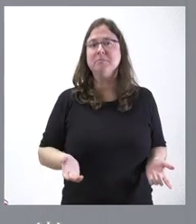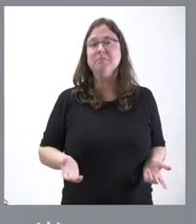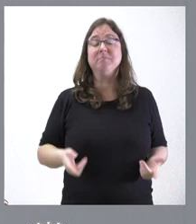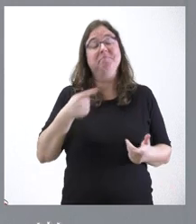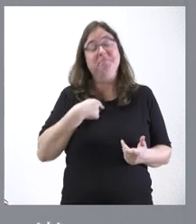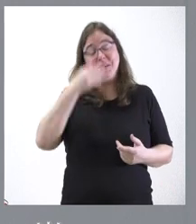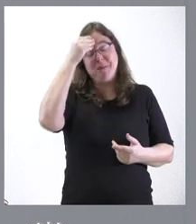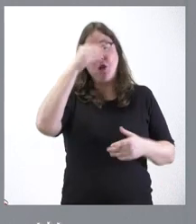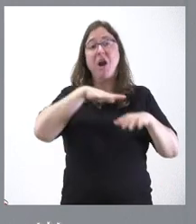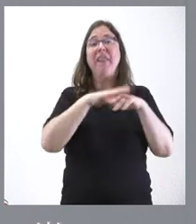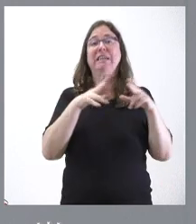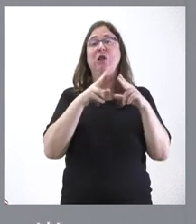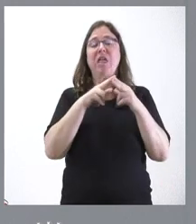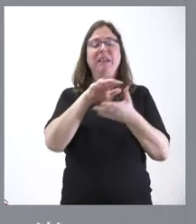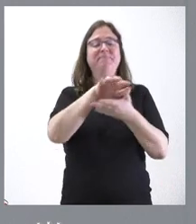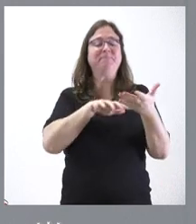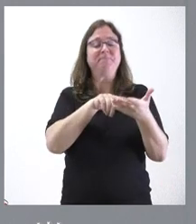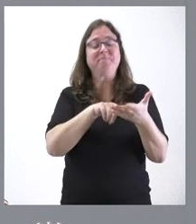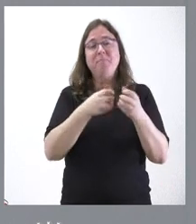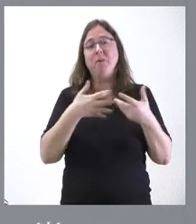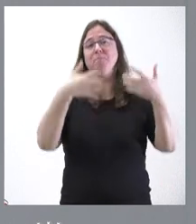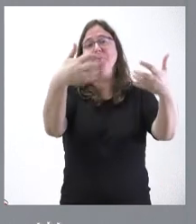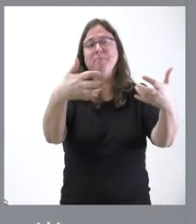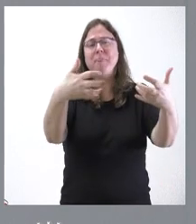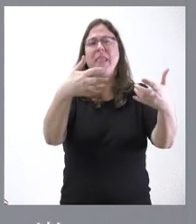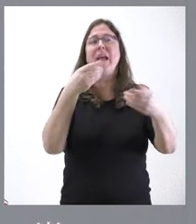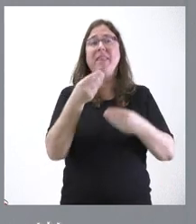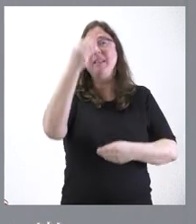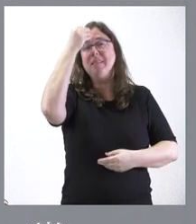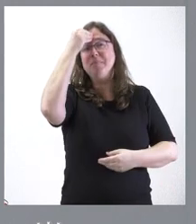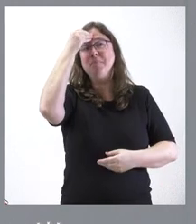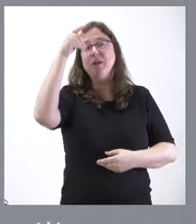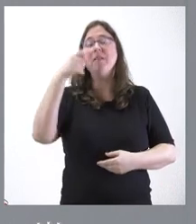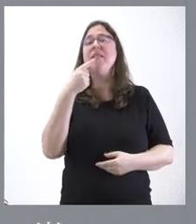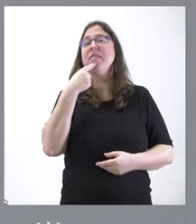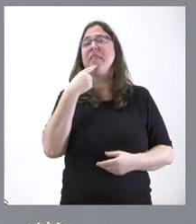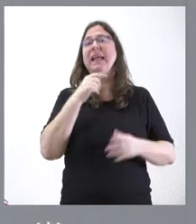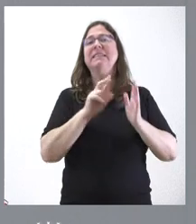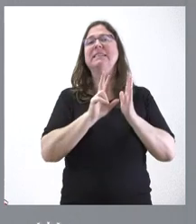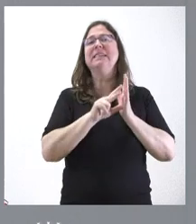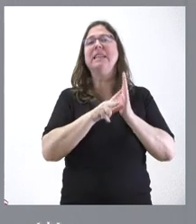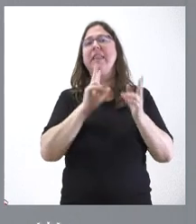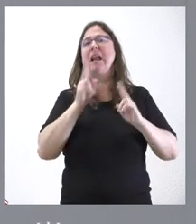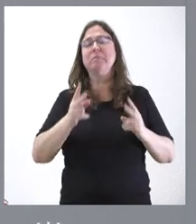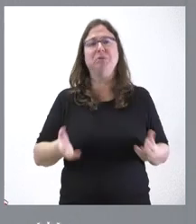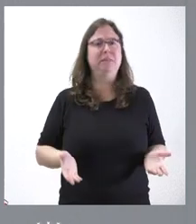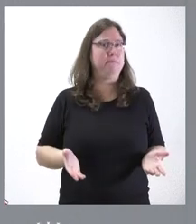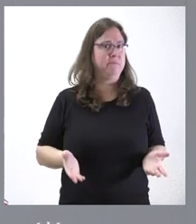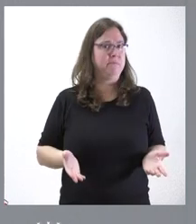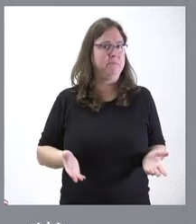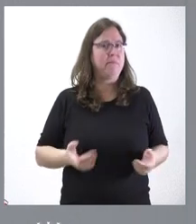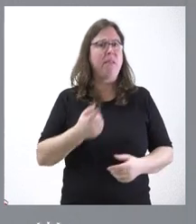sociales Pues que la principal referencia que hace es que a su juicio se tardó en contestar pero no